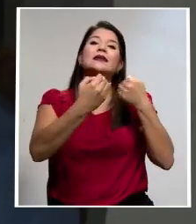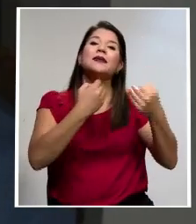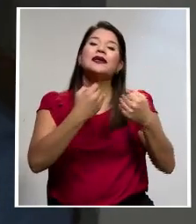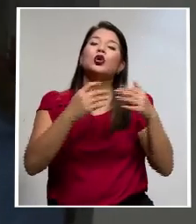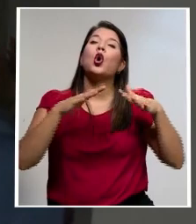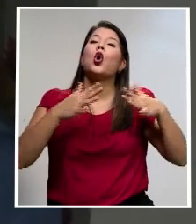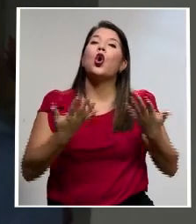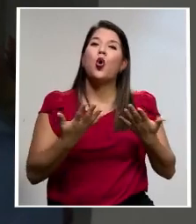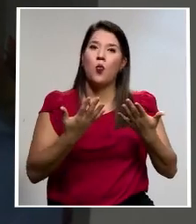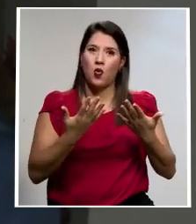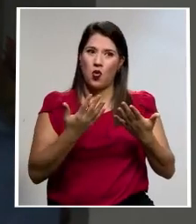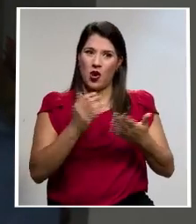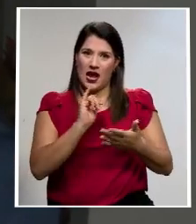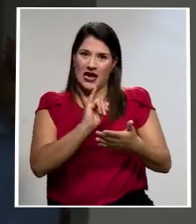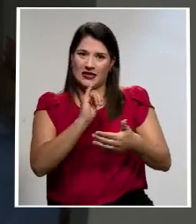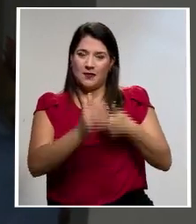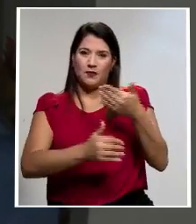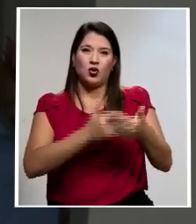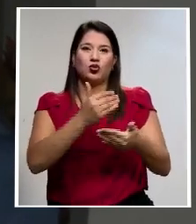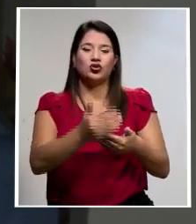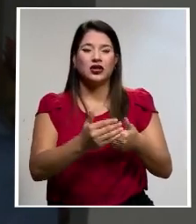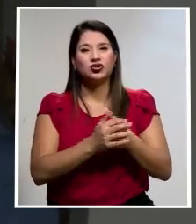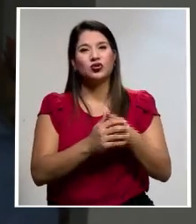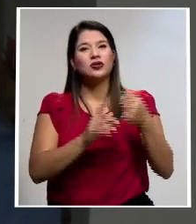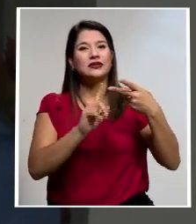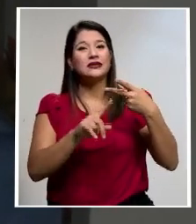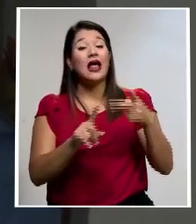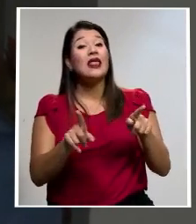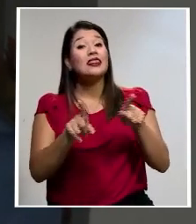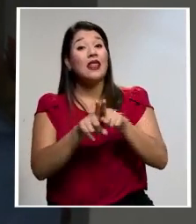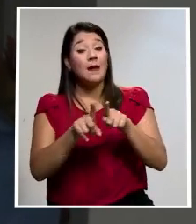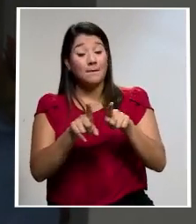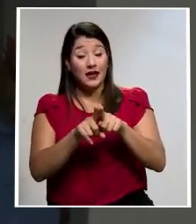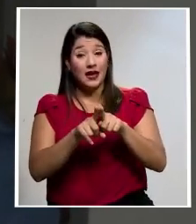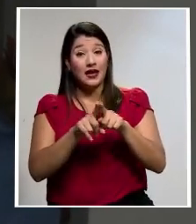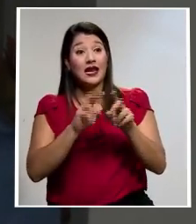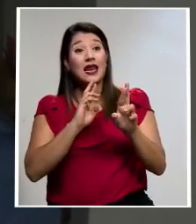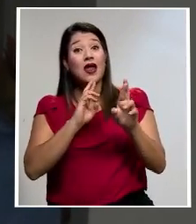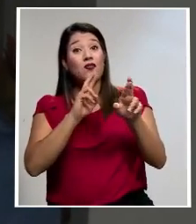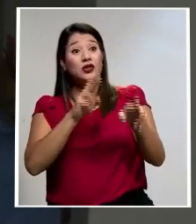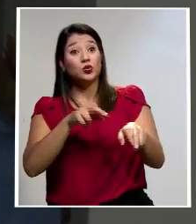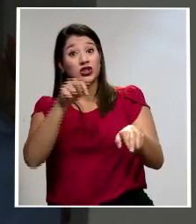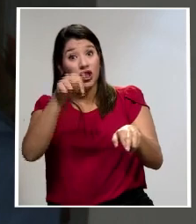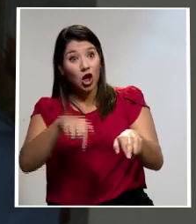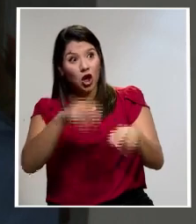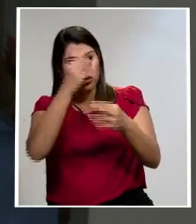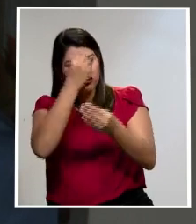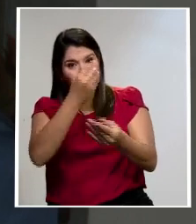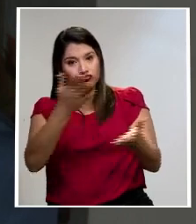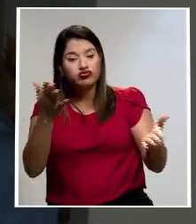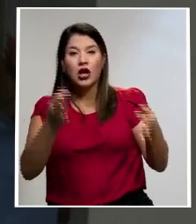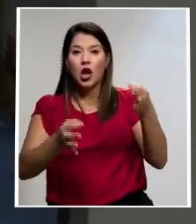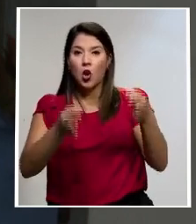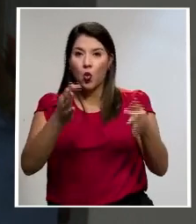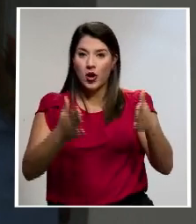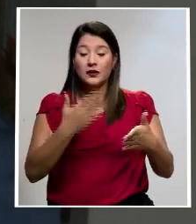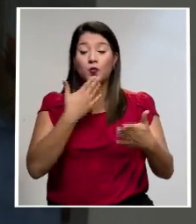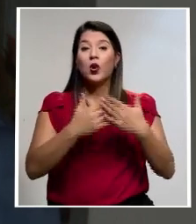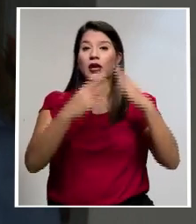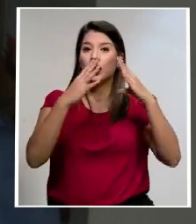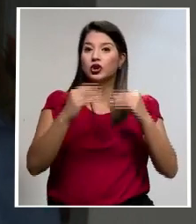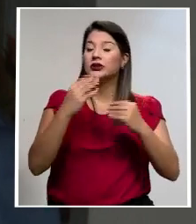encuentra este caso y también la audiencia que hoy, por lo menos hoy más bien, se da a conocer la resolución de la audiencia de apelaciones. Buenas noches.